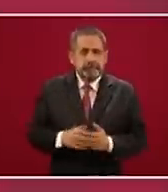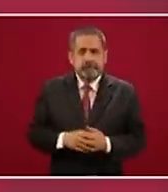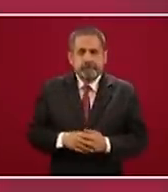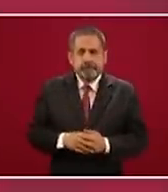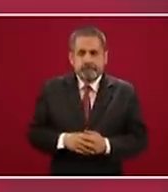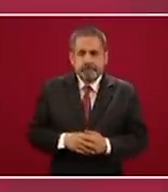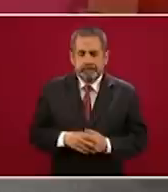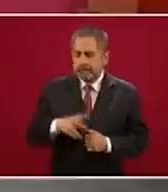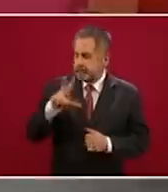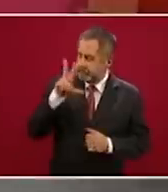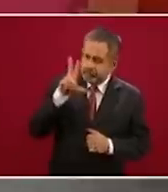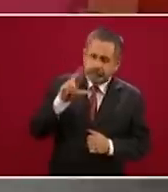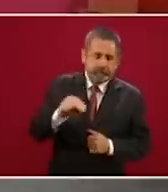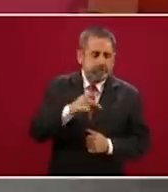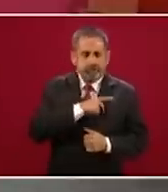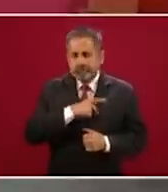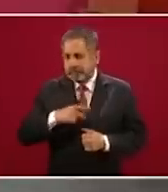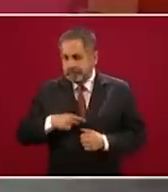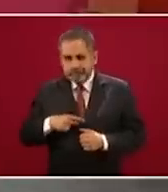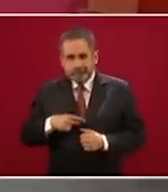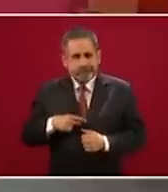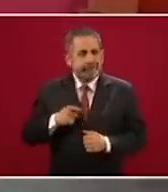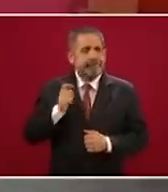no se debe de seguir